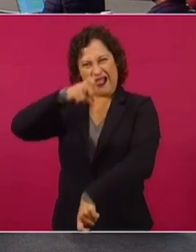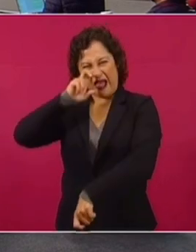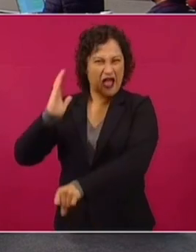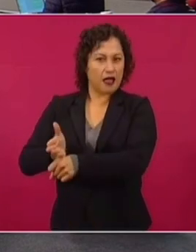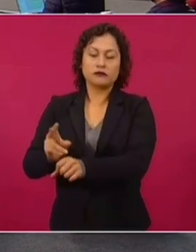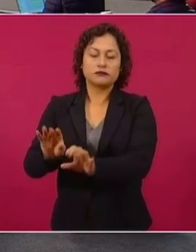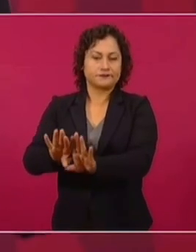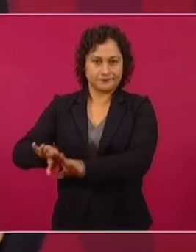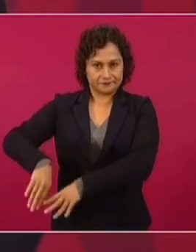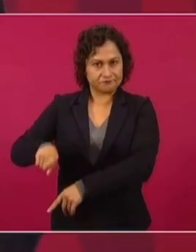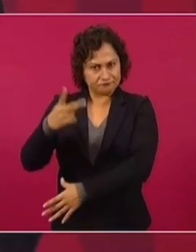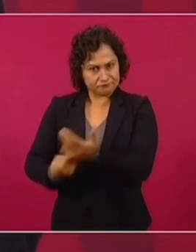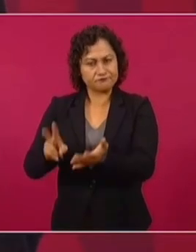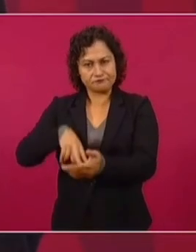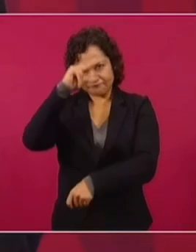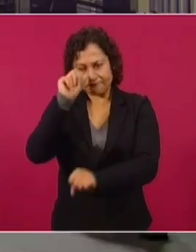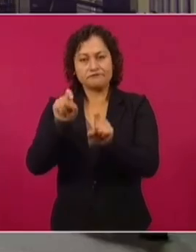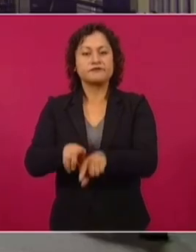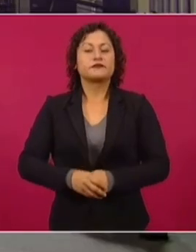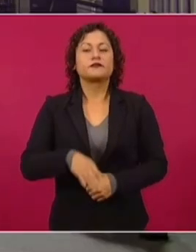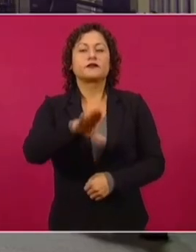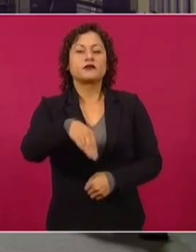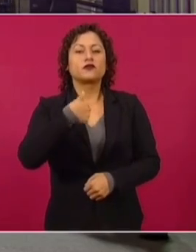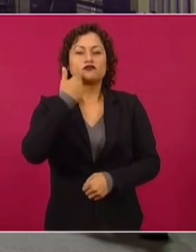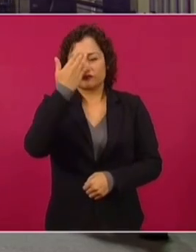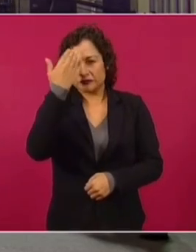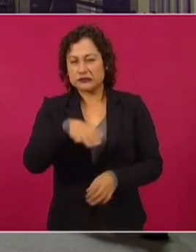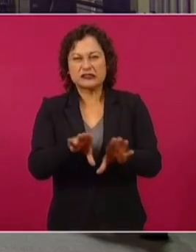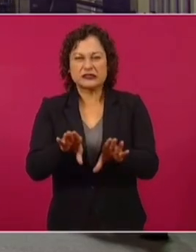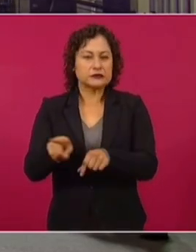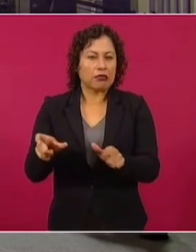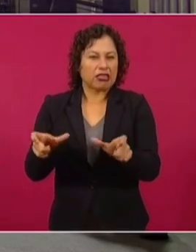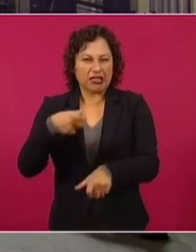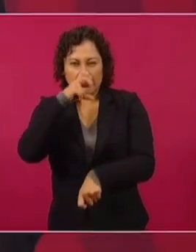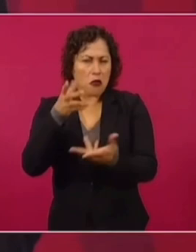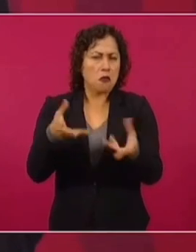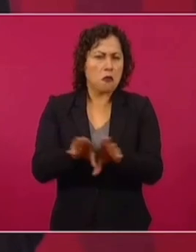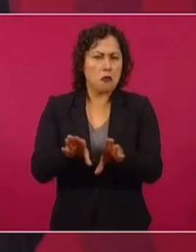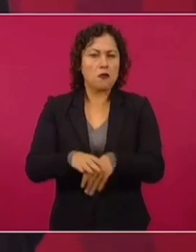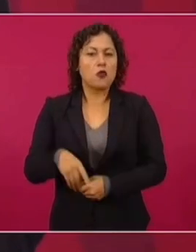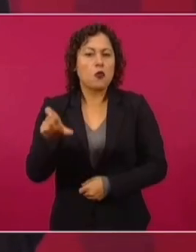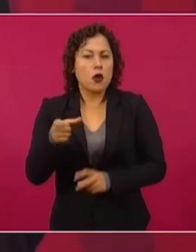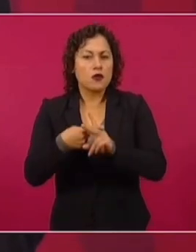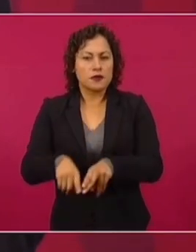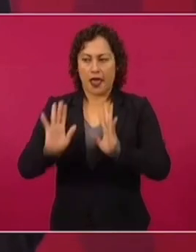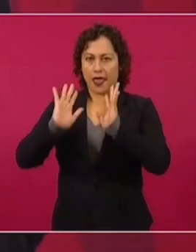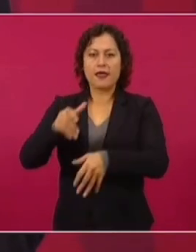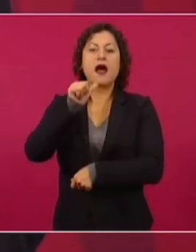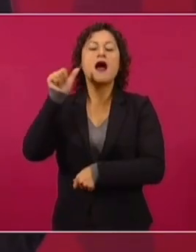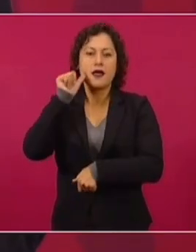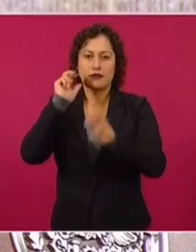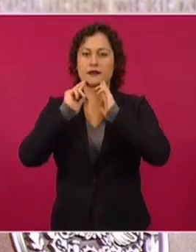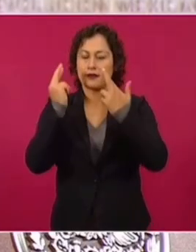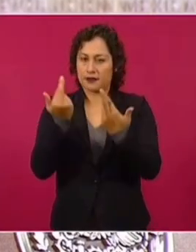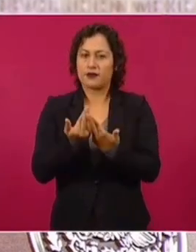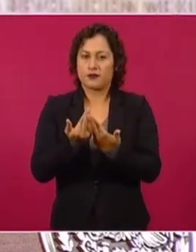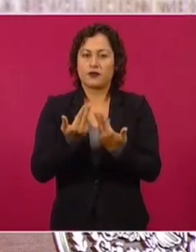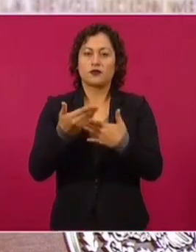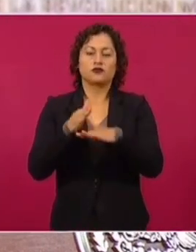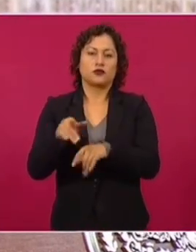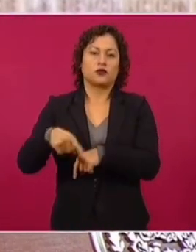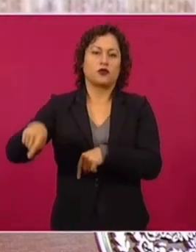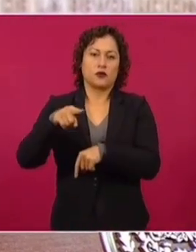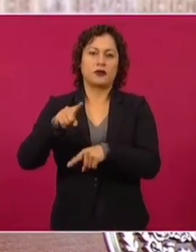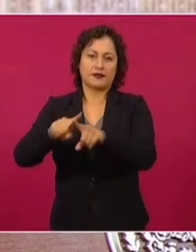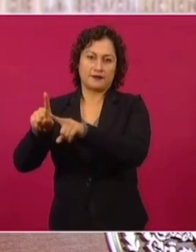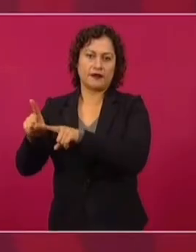Entonces, se está trabajando en eso. ¿Se puede saber en qué medida habría un reforzamiento y a partir de cuándo, presidente? Ya, ayer mismo hubo una reunión de